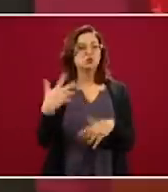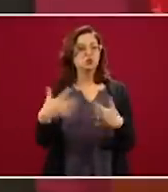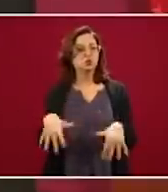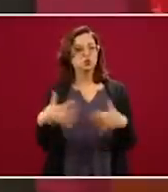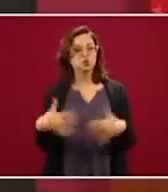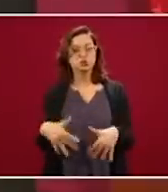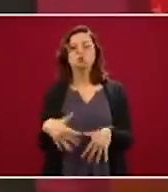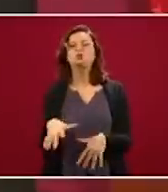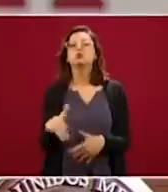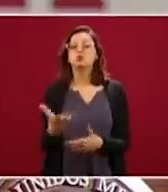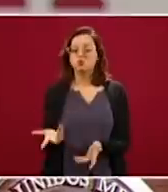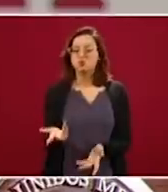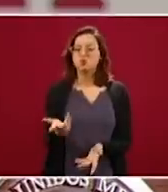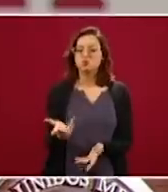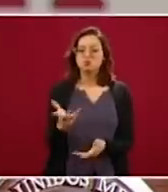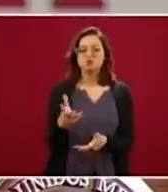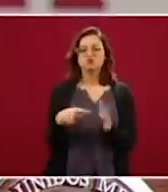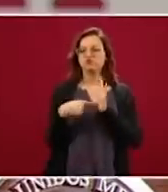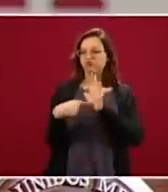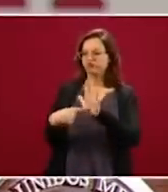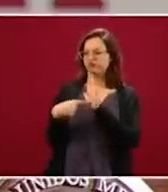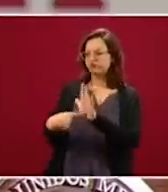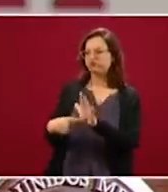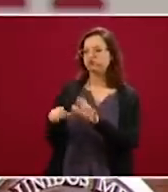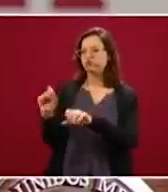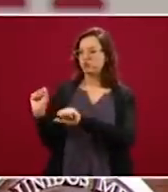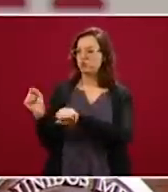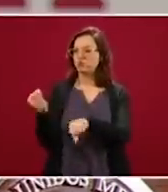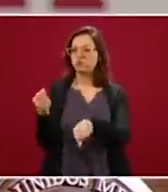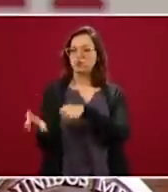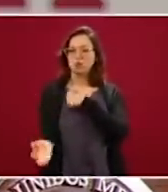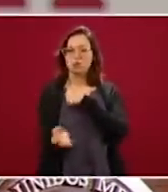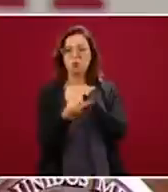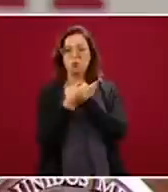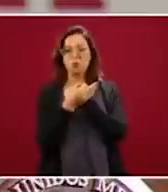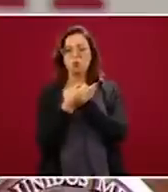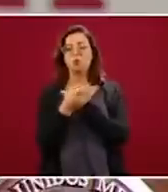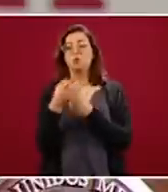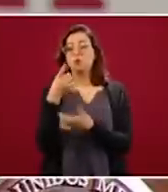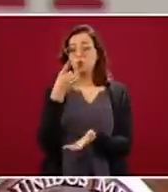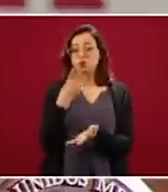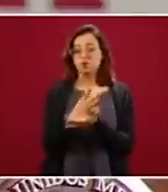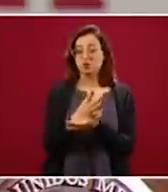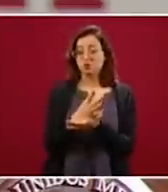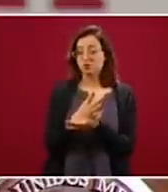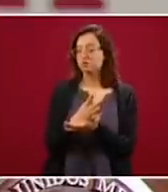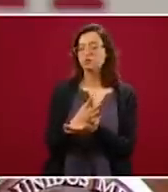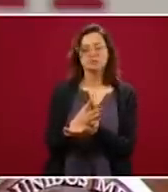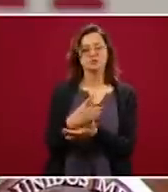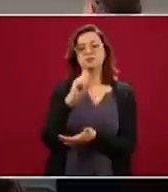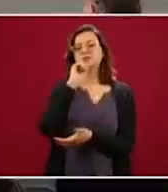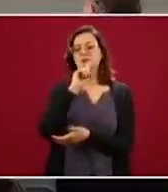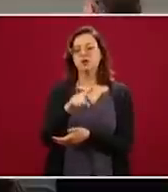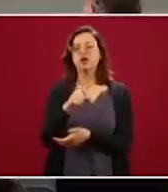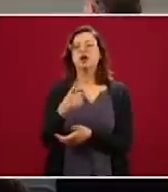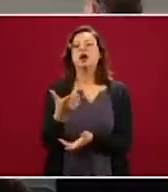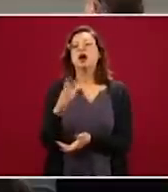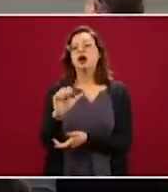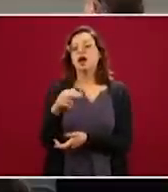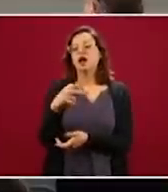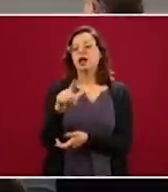esta campaña mandando un mensaje de que el béisbol te protege. Pero no solo ellos, también, por ejemplo, el Canelo